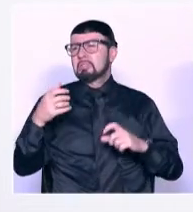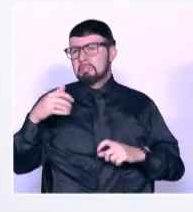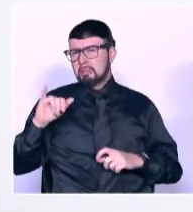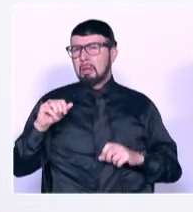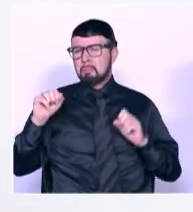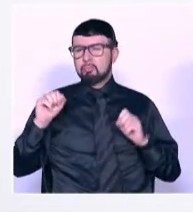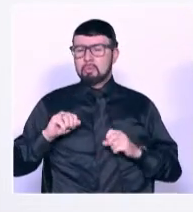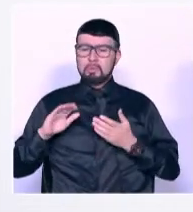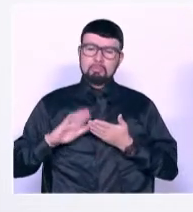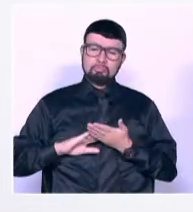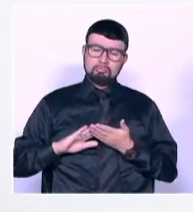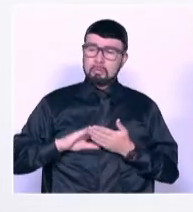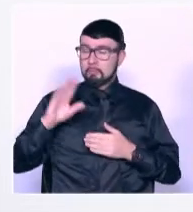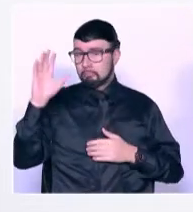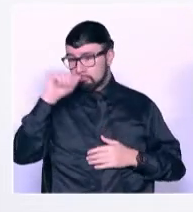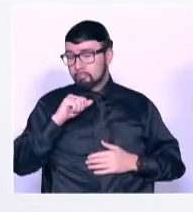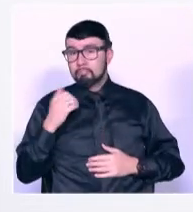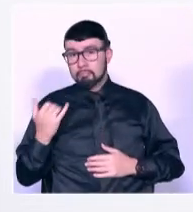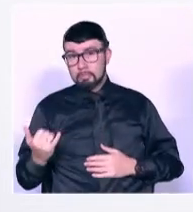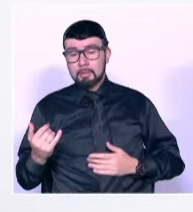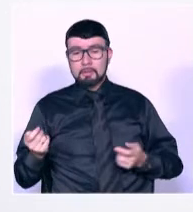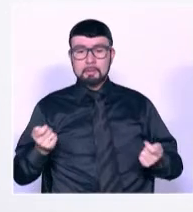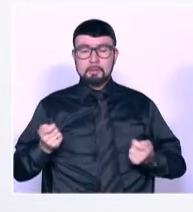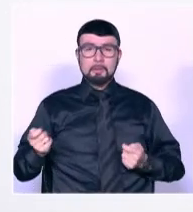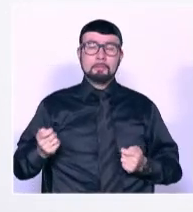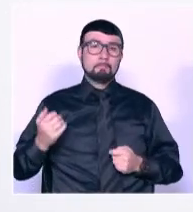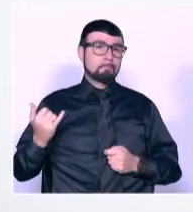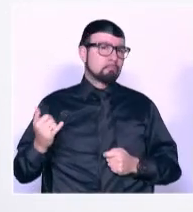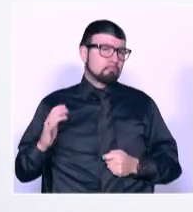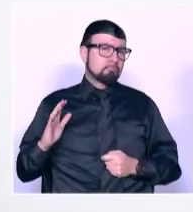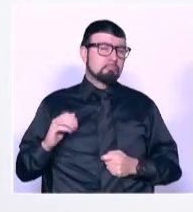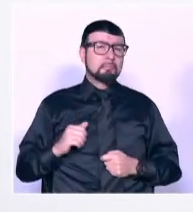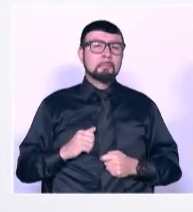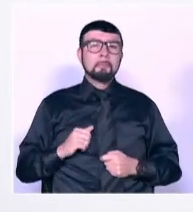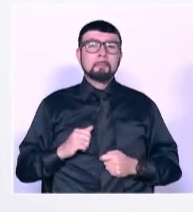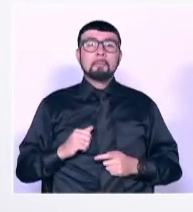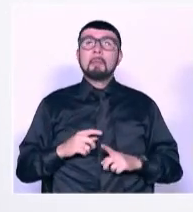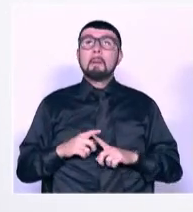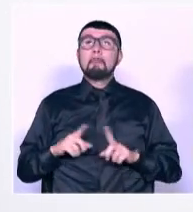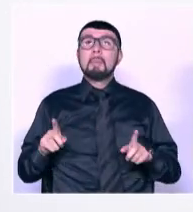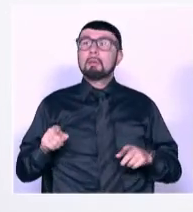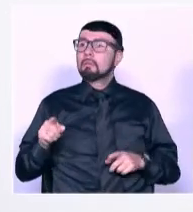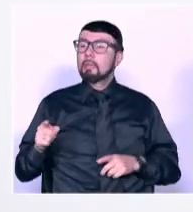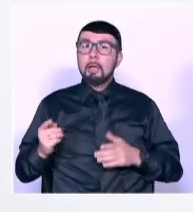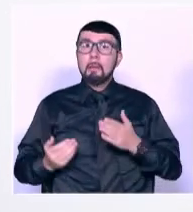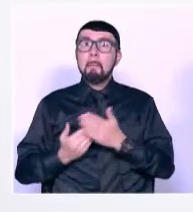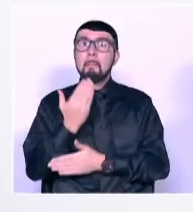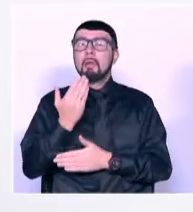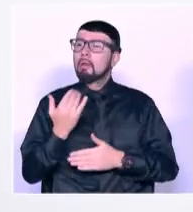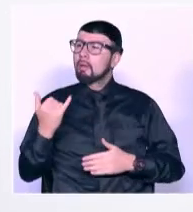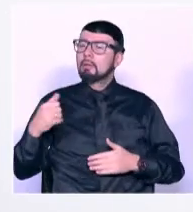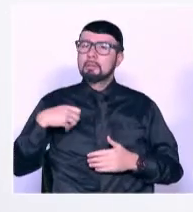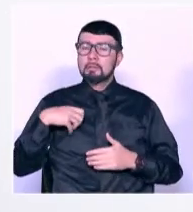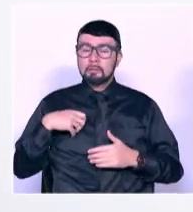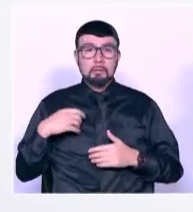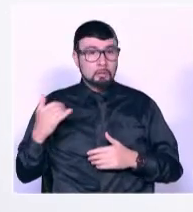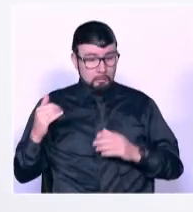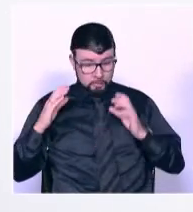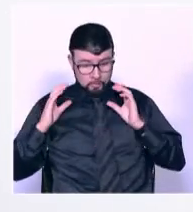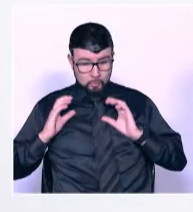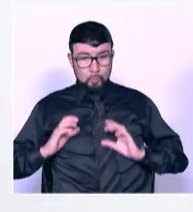puede observar de la posición del cóndilo o del disco articular. Pero inicialmente yo con un examen físico